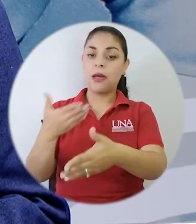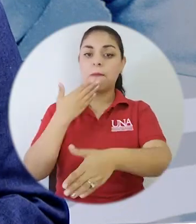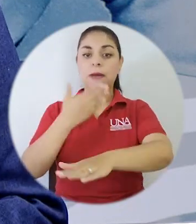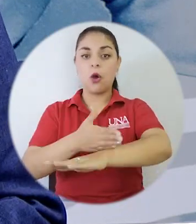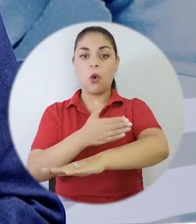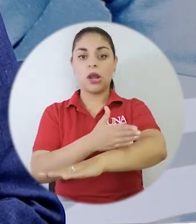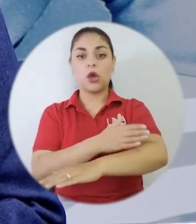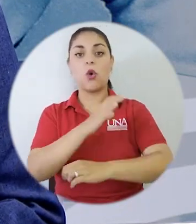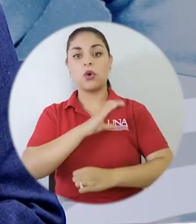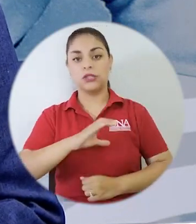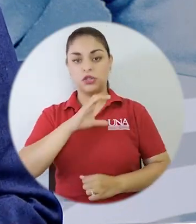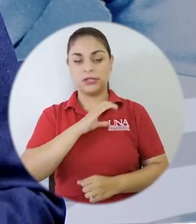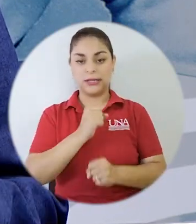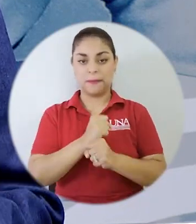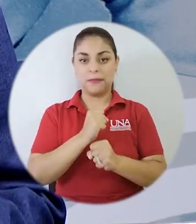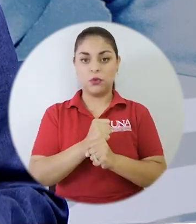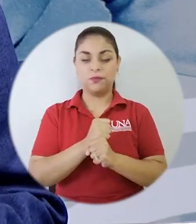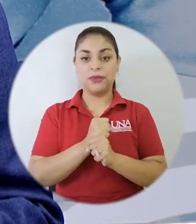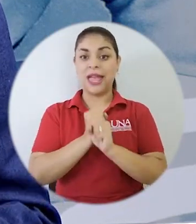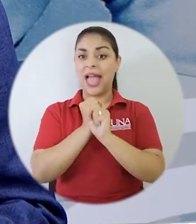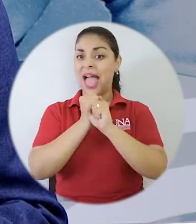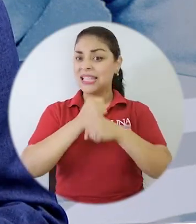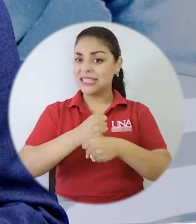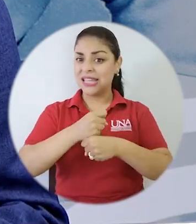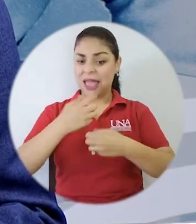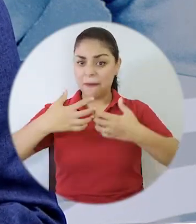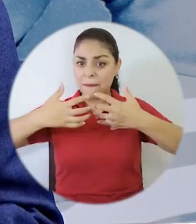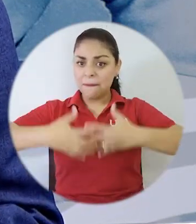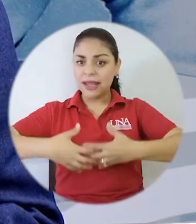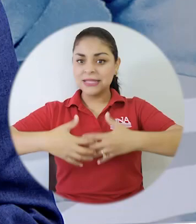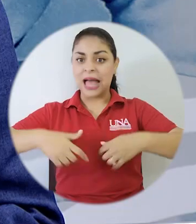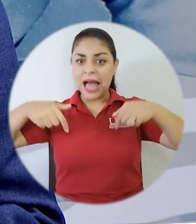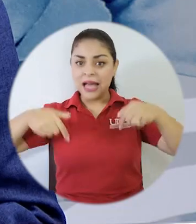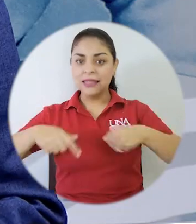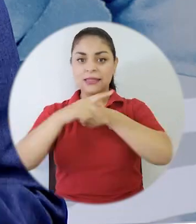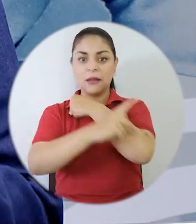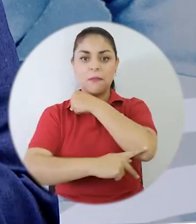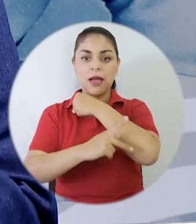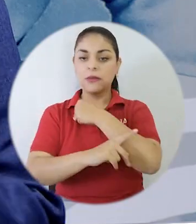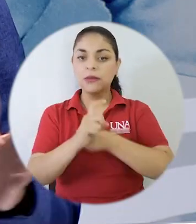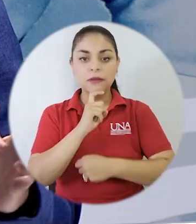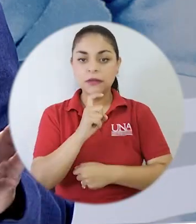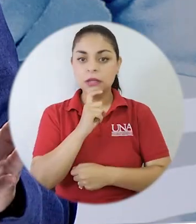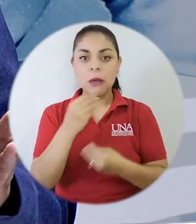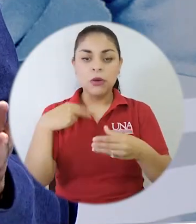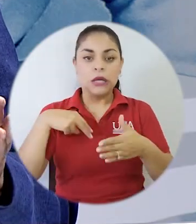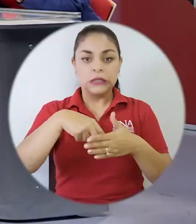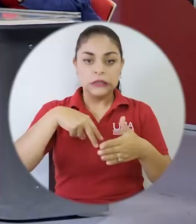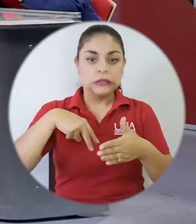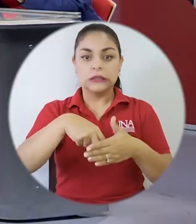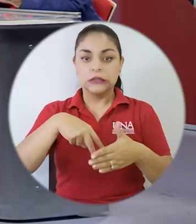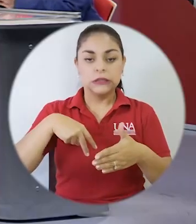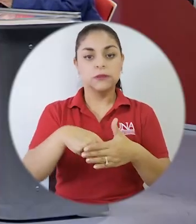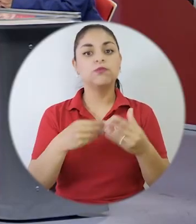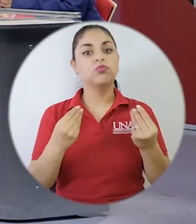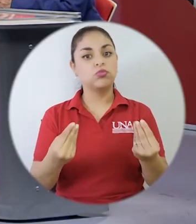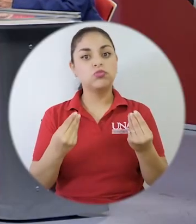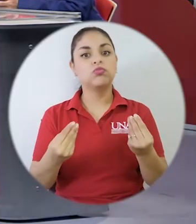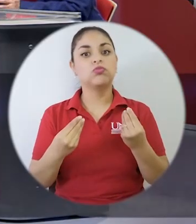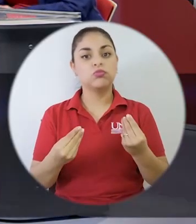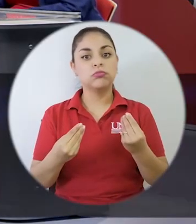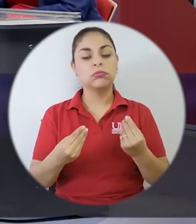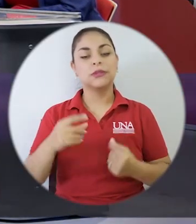generará mejores condiciones de empleo. Hacer empresa en este país es muy difícil, hay un montón de trabas, ¿verdad?